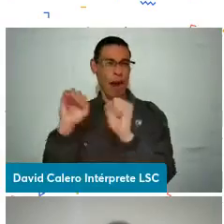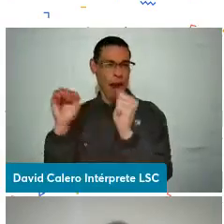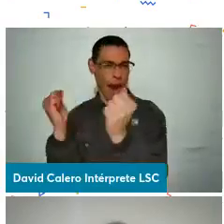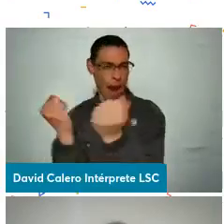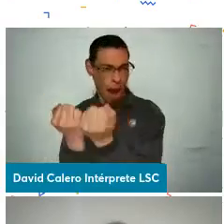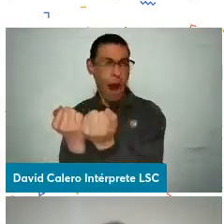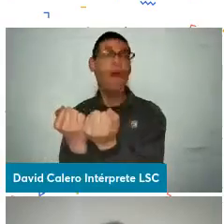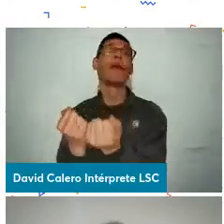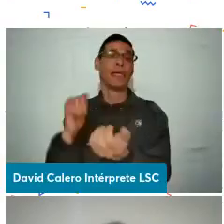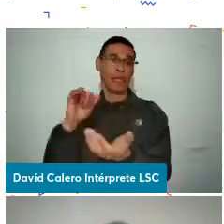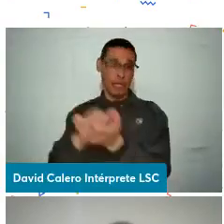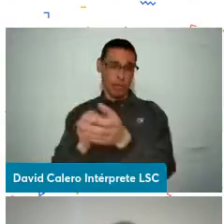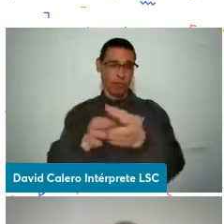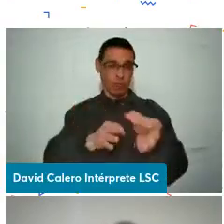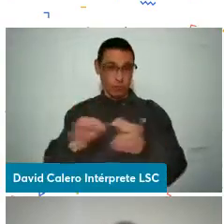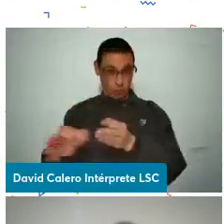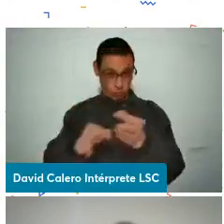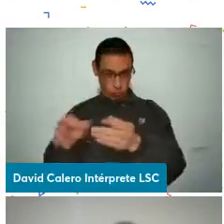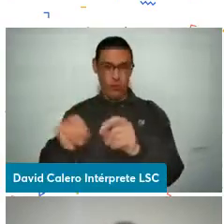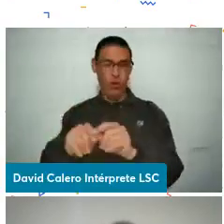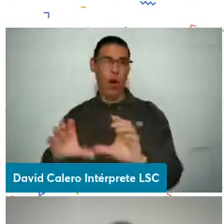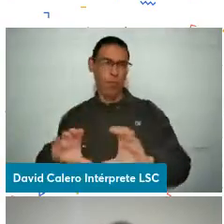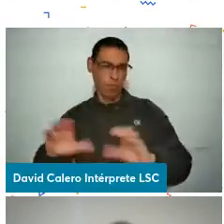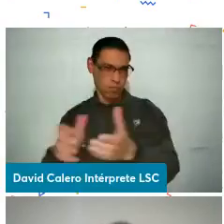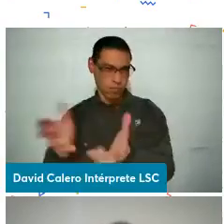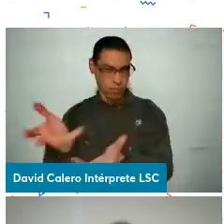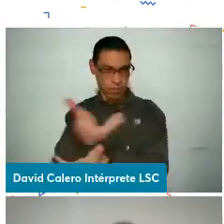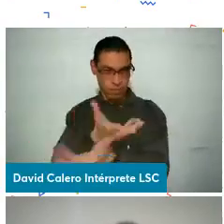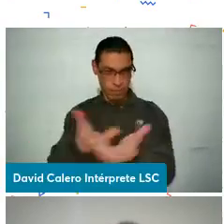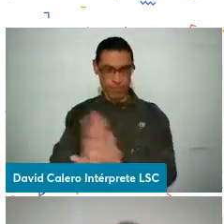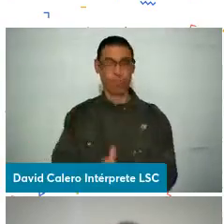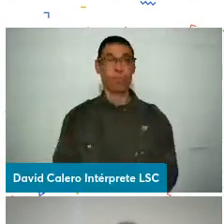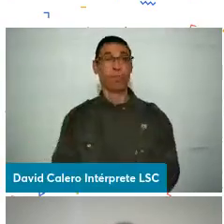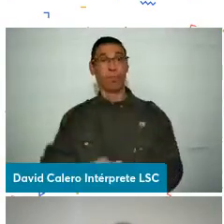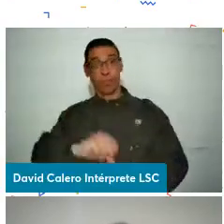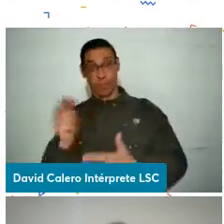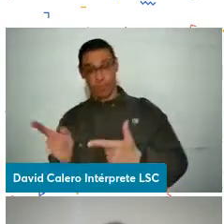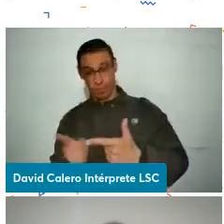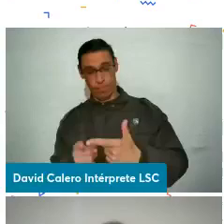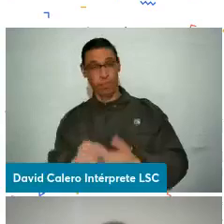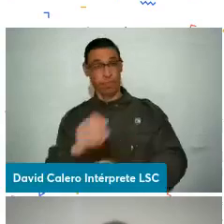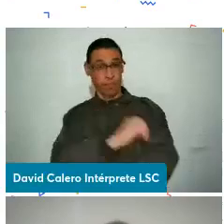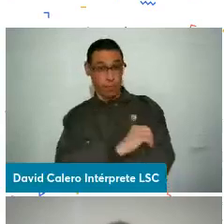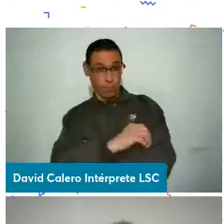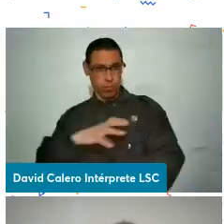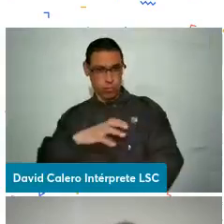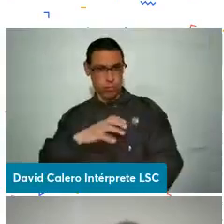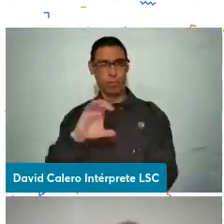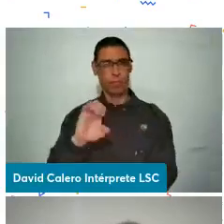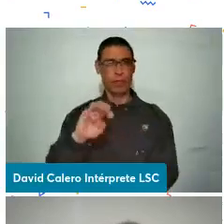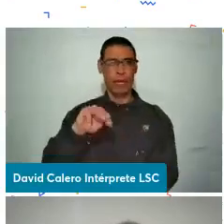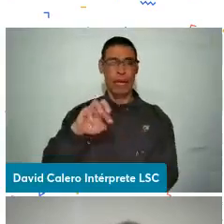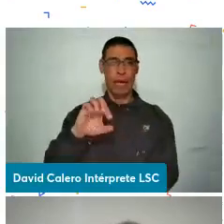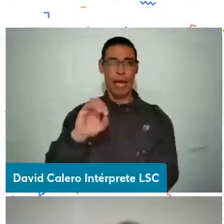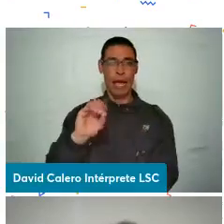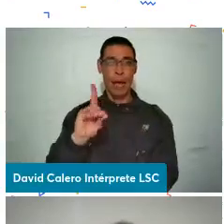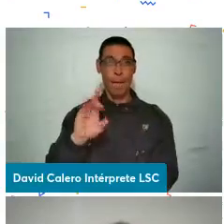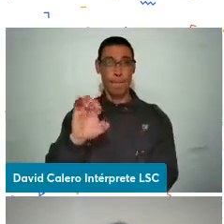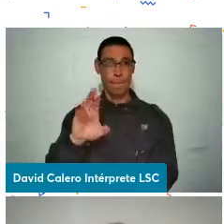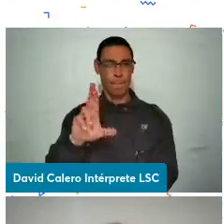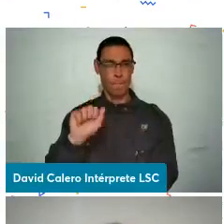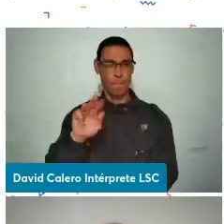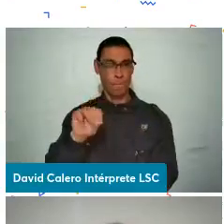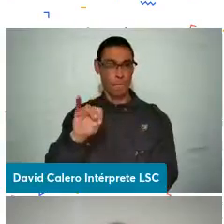colaboración, el empoderamiento. Resulta que estas actividades que hacemos en aula, pues no solamente se quedan ahí,